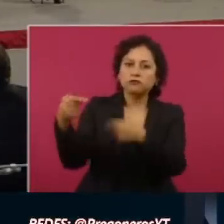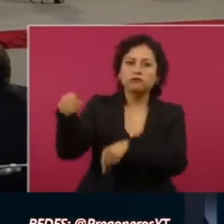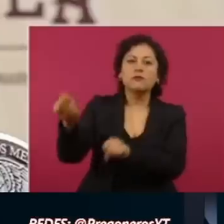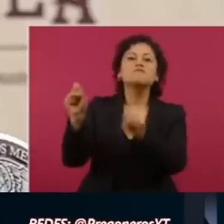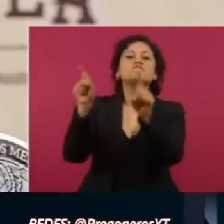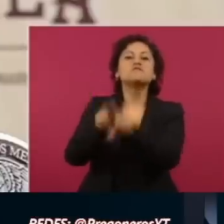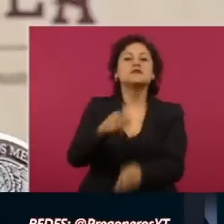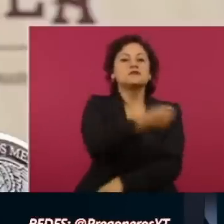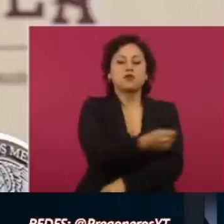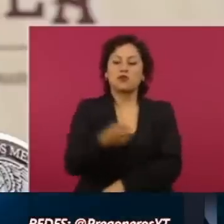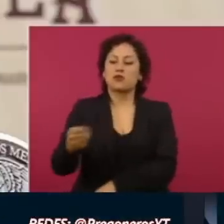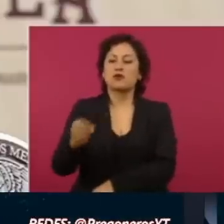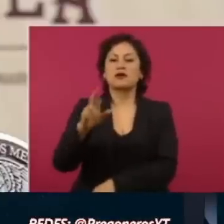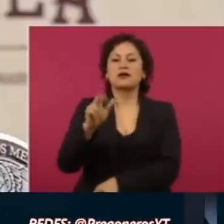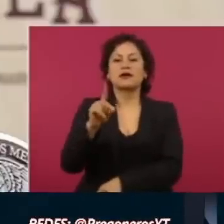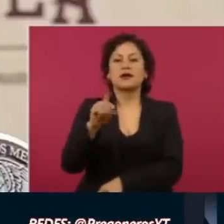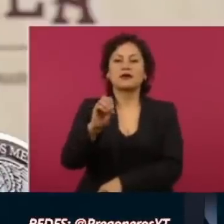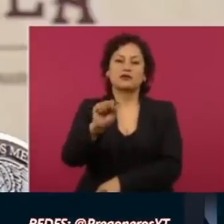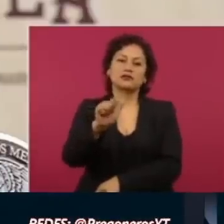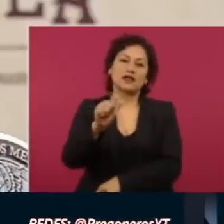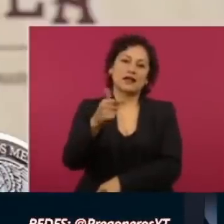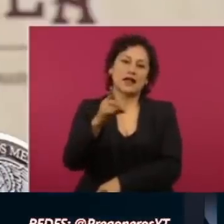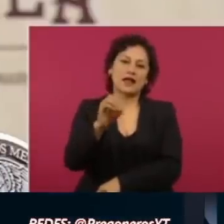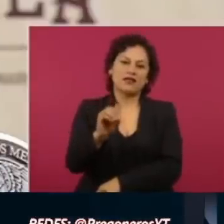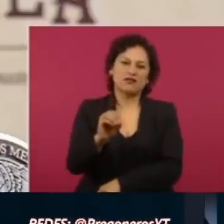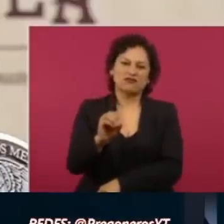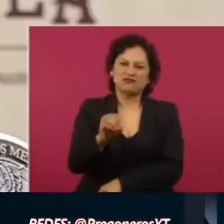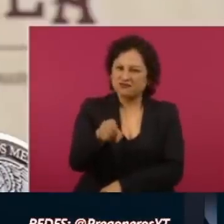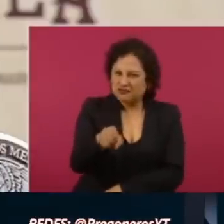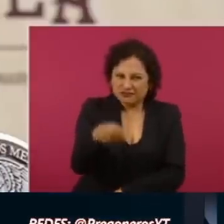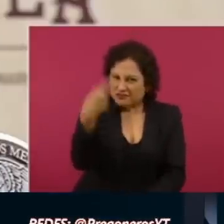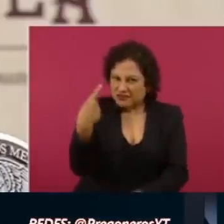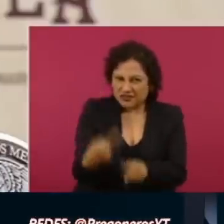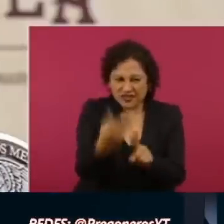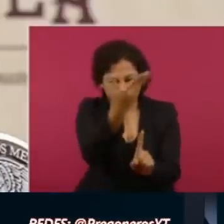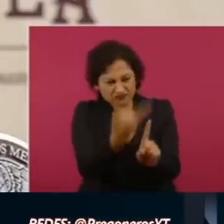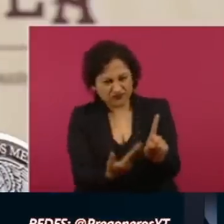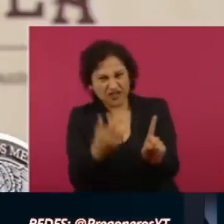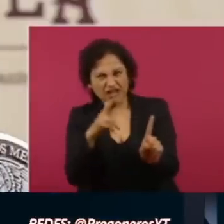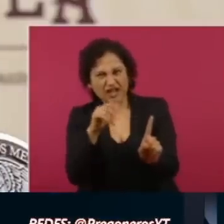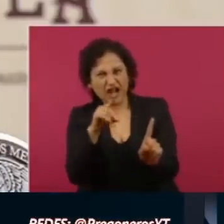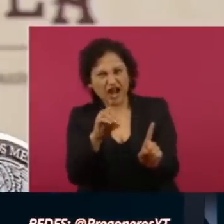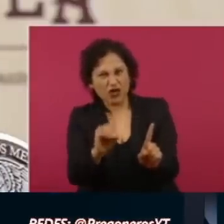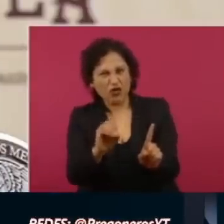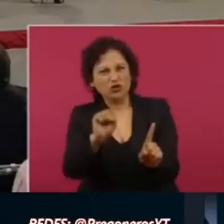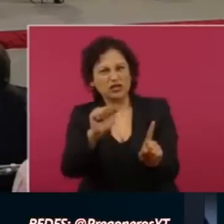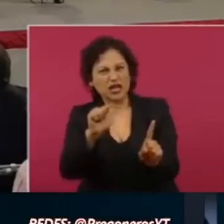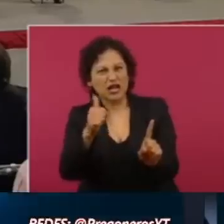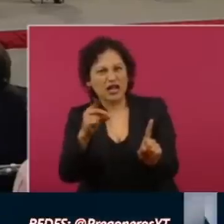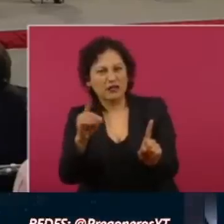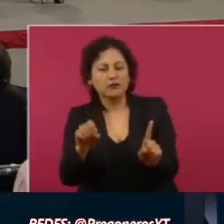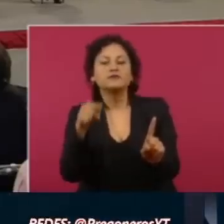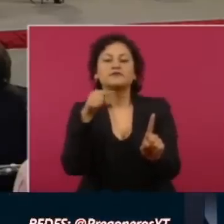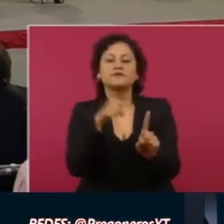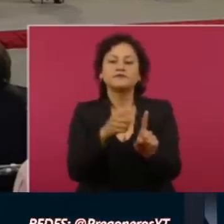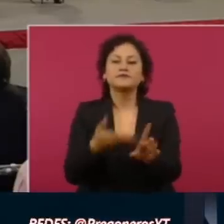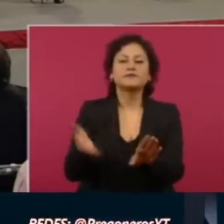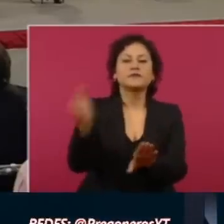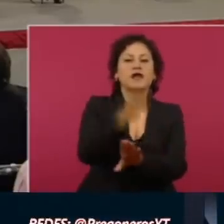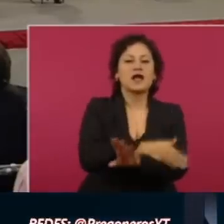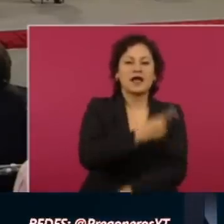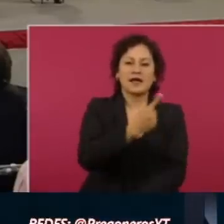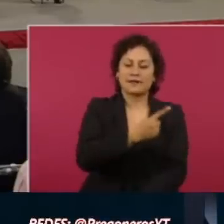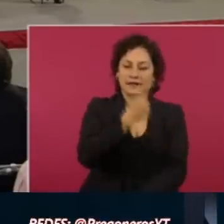salgado y bueno vamos a decirles quién es ricardo salgado él fue nombrado como el primer secretario técnico del